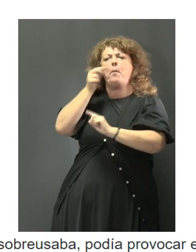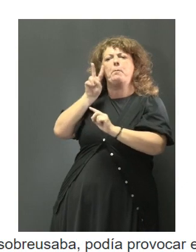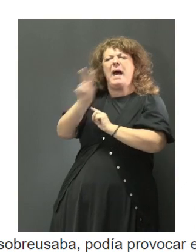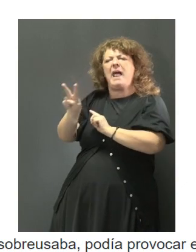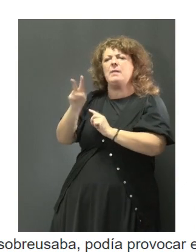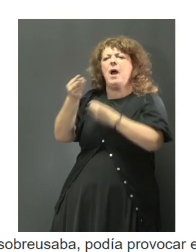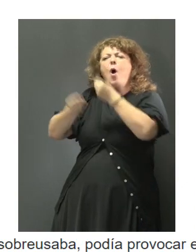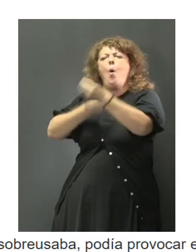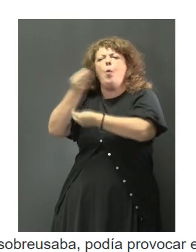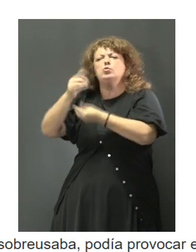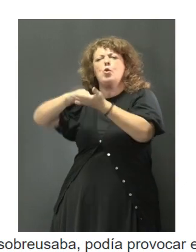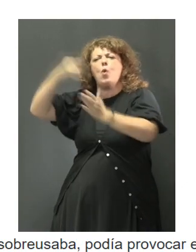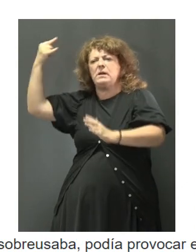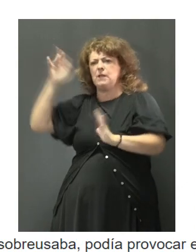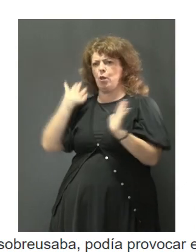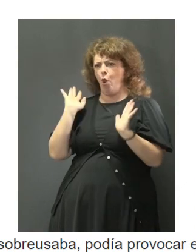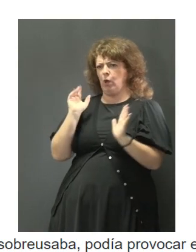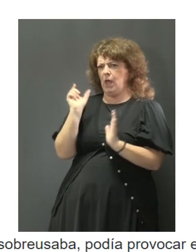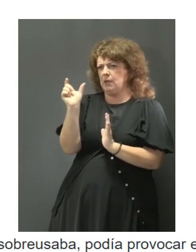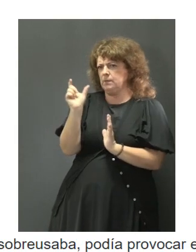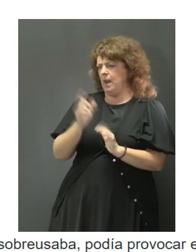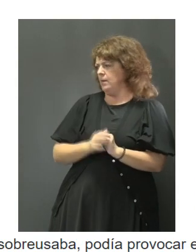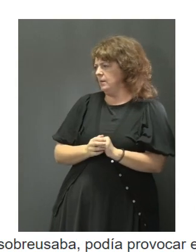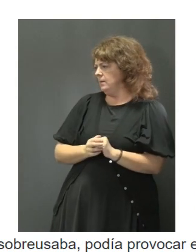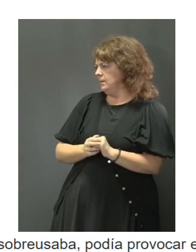uso de las nuevas tecnologías.